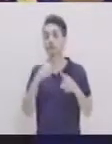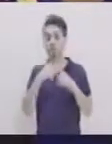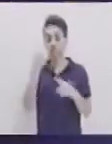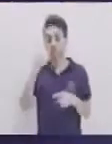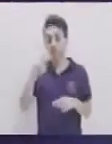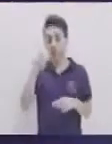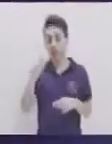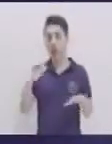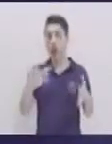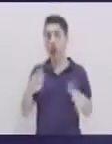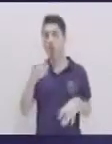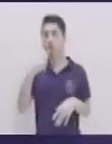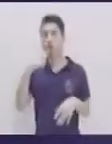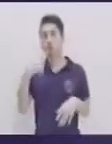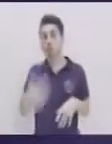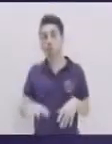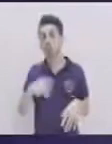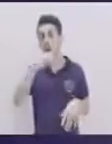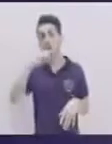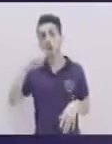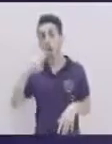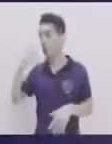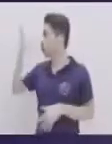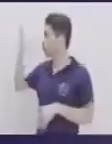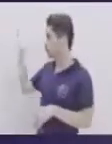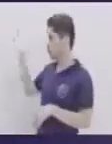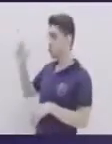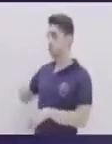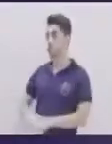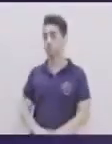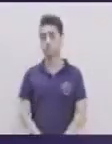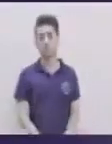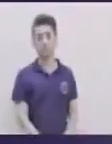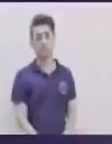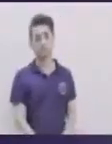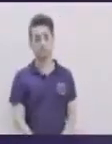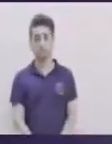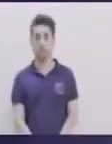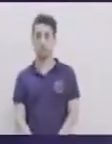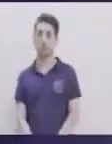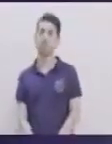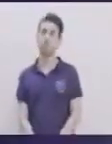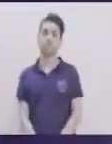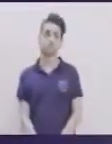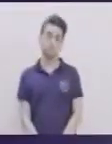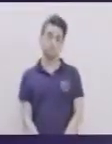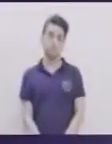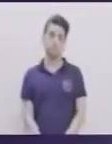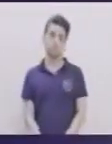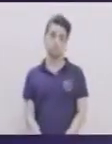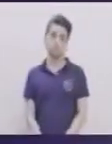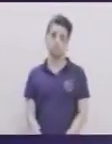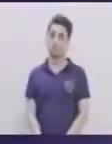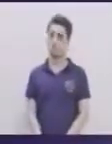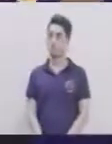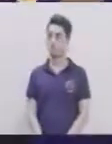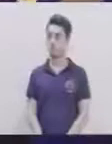a decir chiriri naki. Pueden repetir después de mí, chiriri